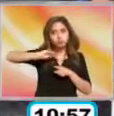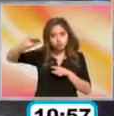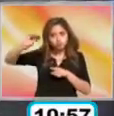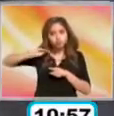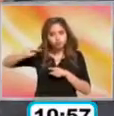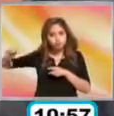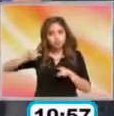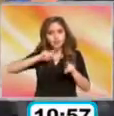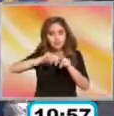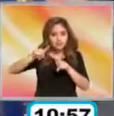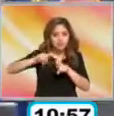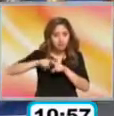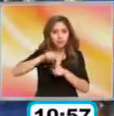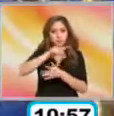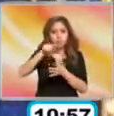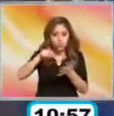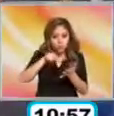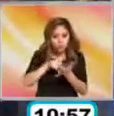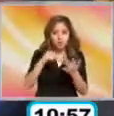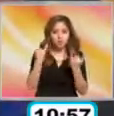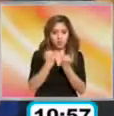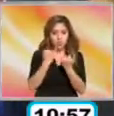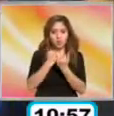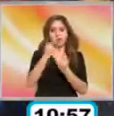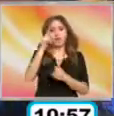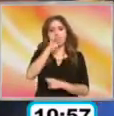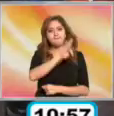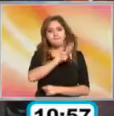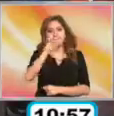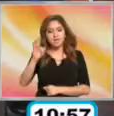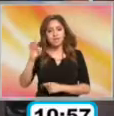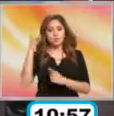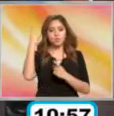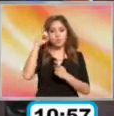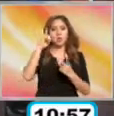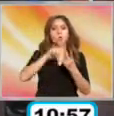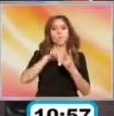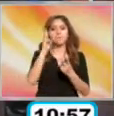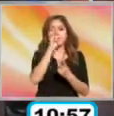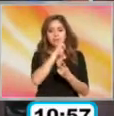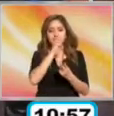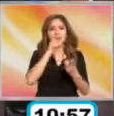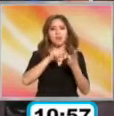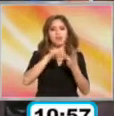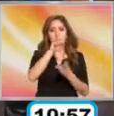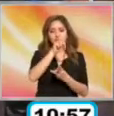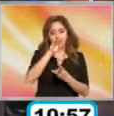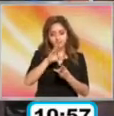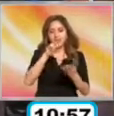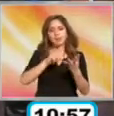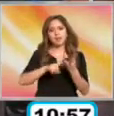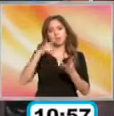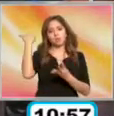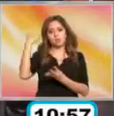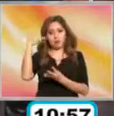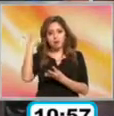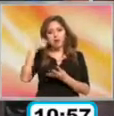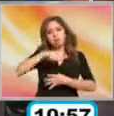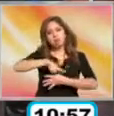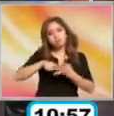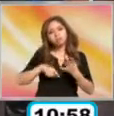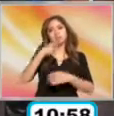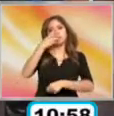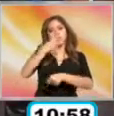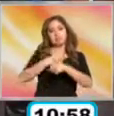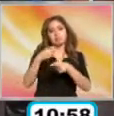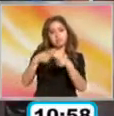y darle rincón a las personas. Vamos a cubrir fechas a Durango, vamos a Mazatlán, volvemos al DF, Guadalajara. Hay mucho trabajo, gracias a Dios, con este tercer